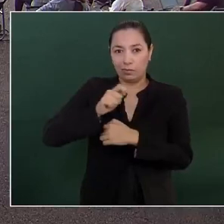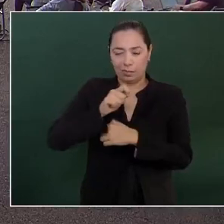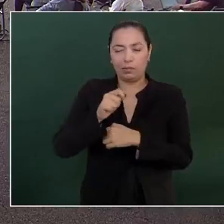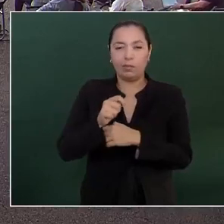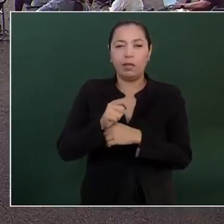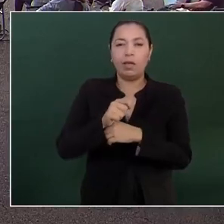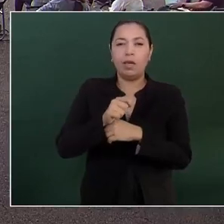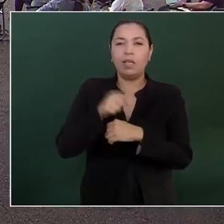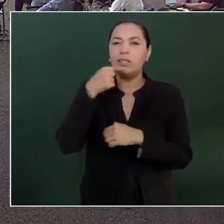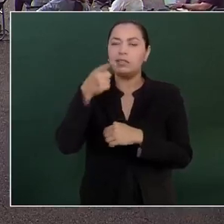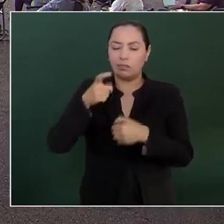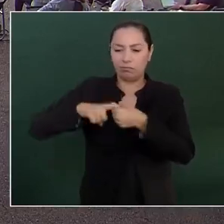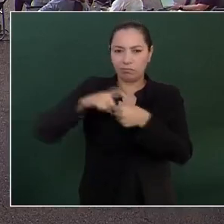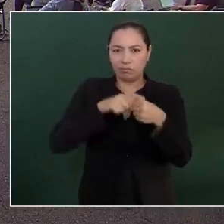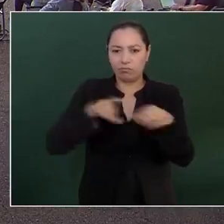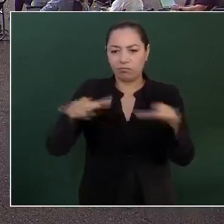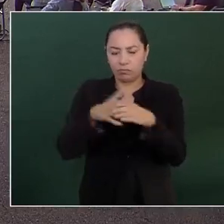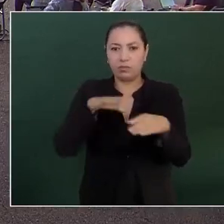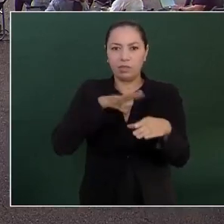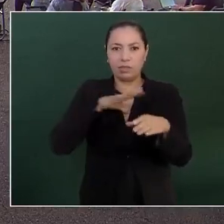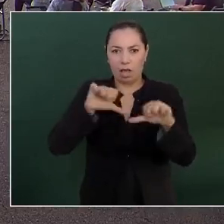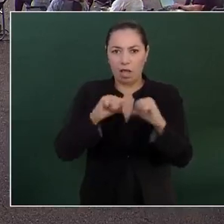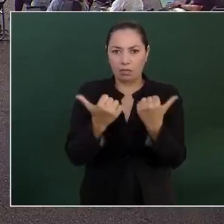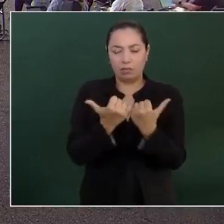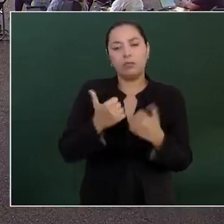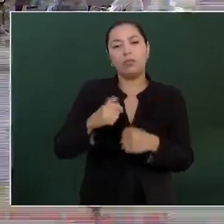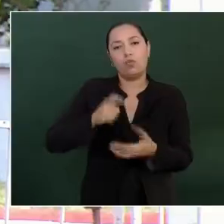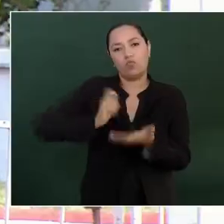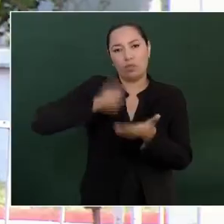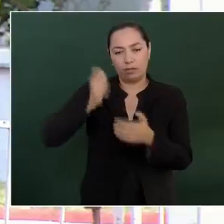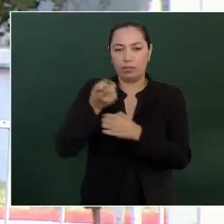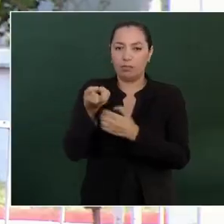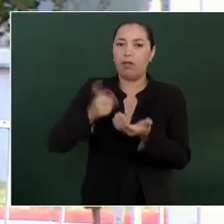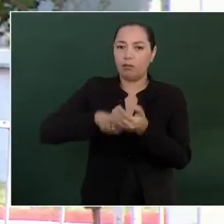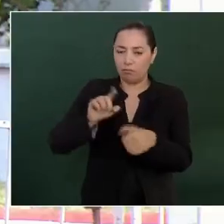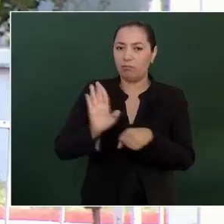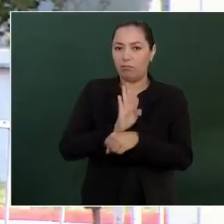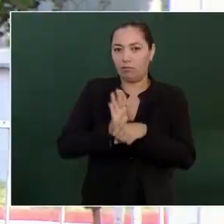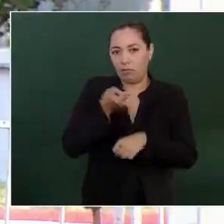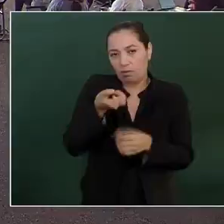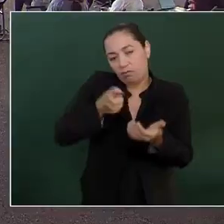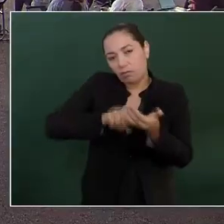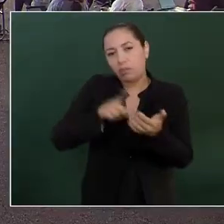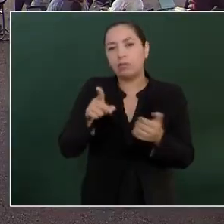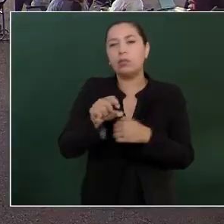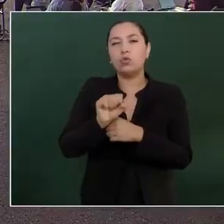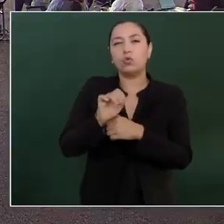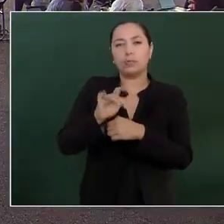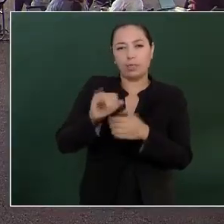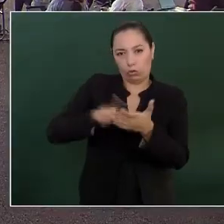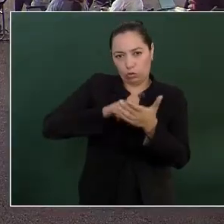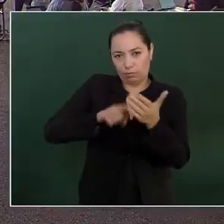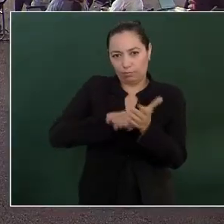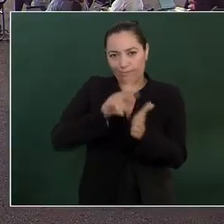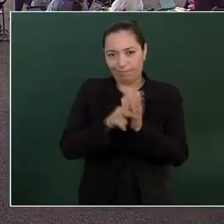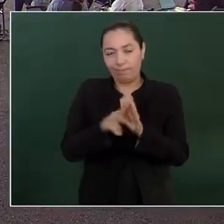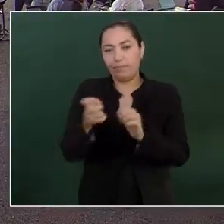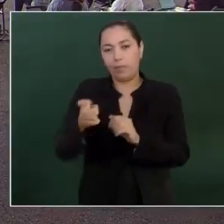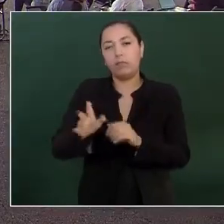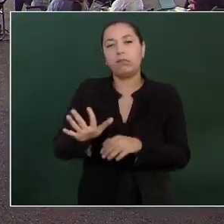pertenecía a la Asociación de Jueces y Magistrados, que hoy es beneficiaria de esta suspensión provisional. ¿Sería cuánto, señor presidente? Me